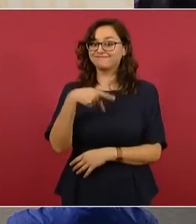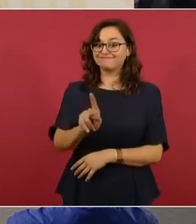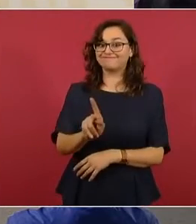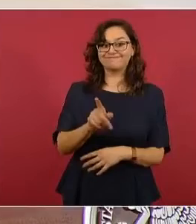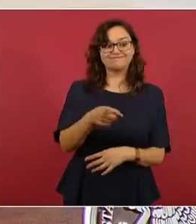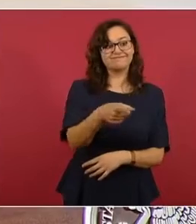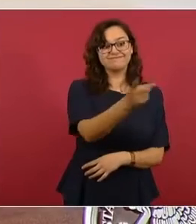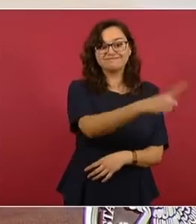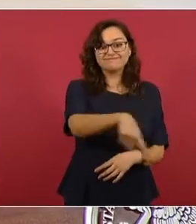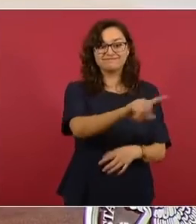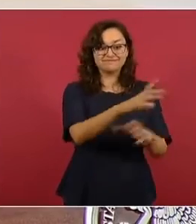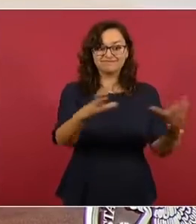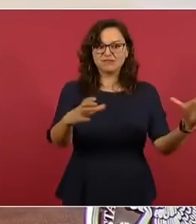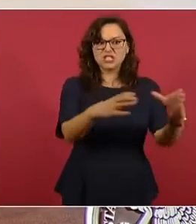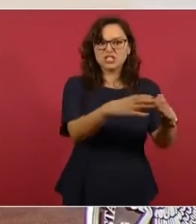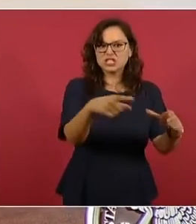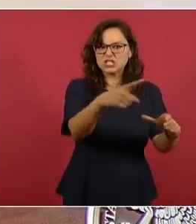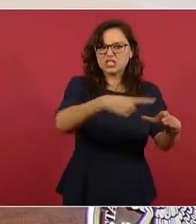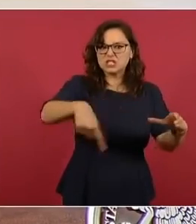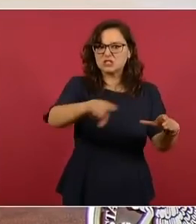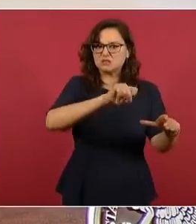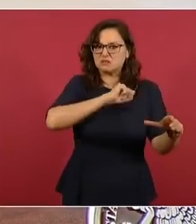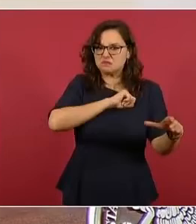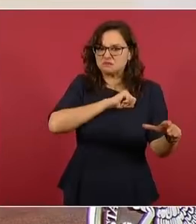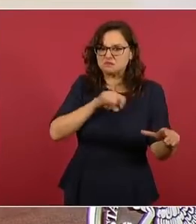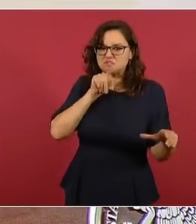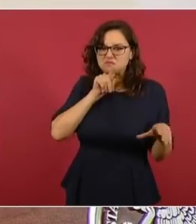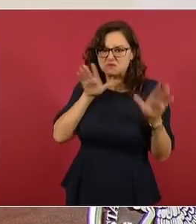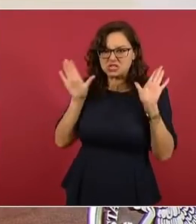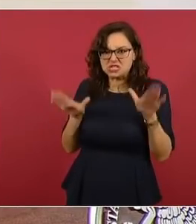se ha encargado o quieren